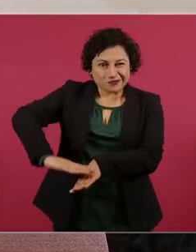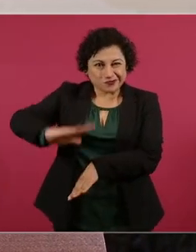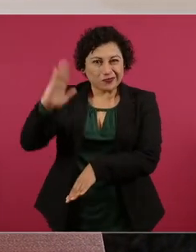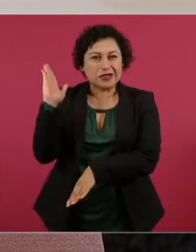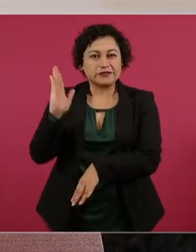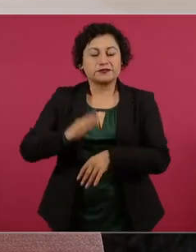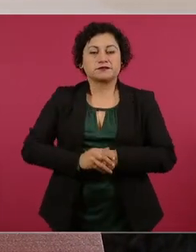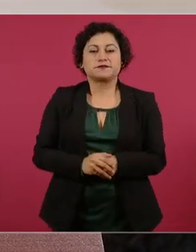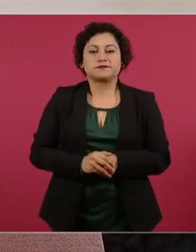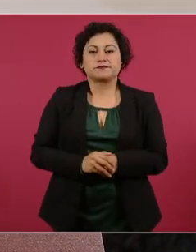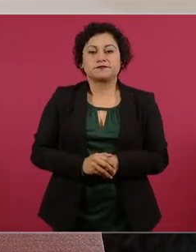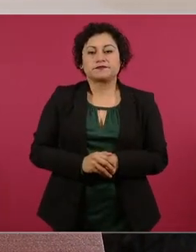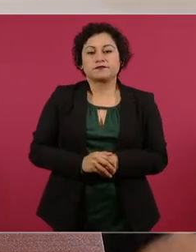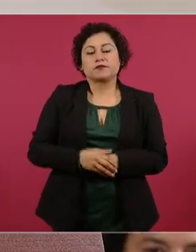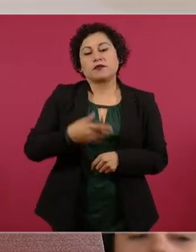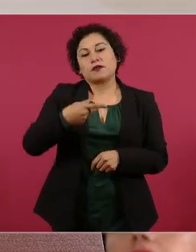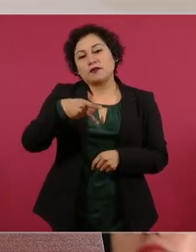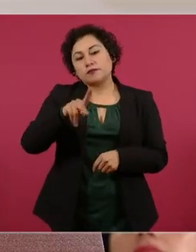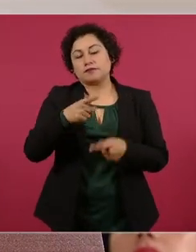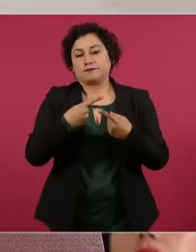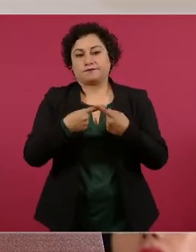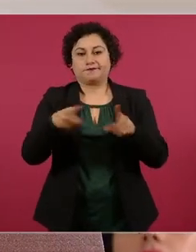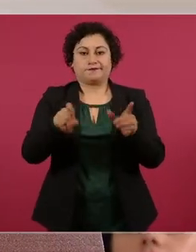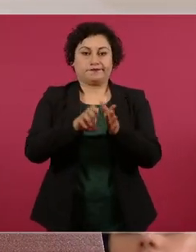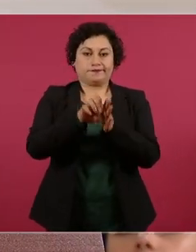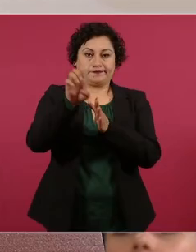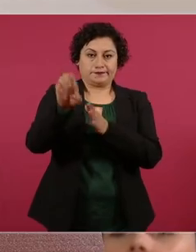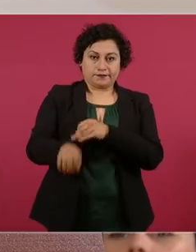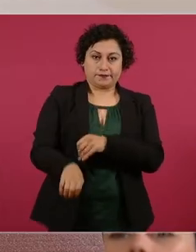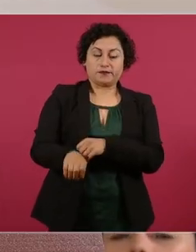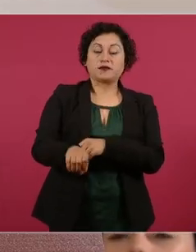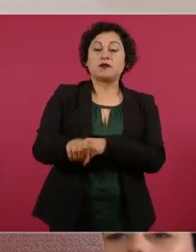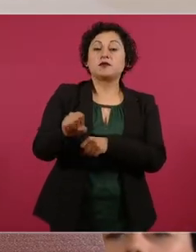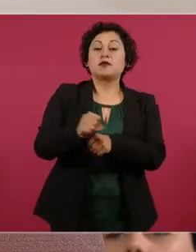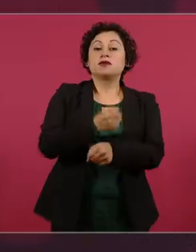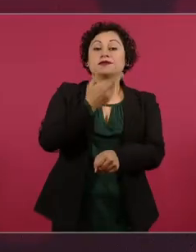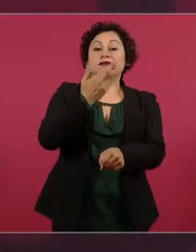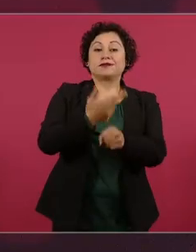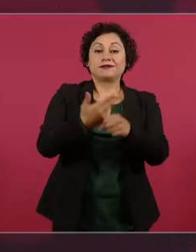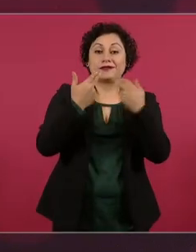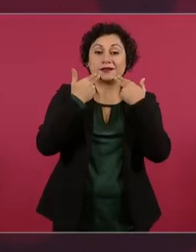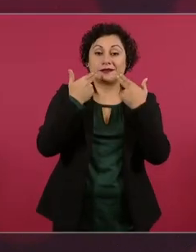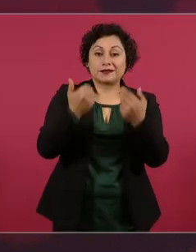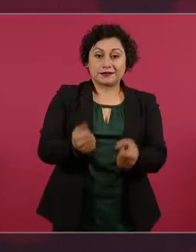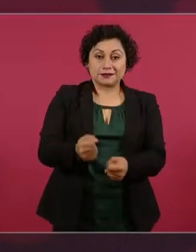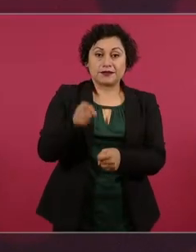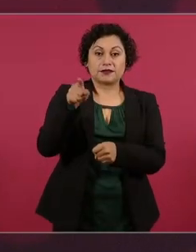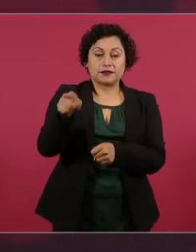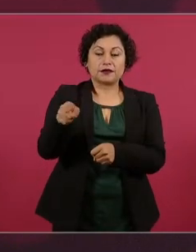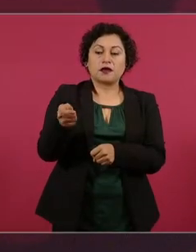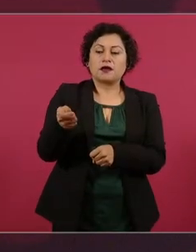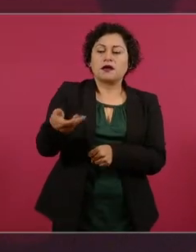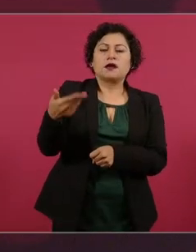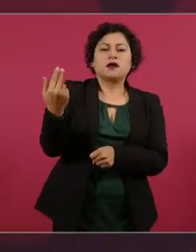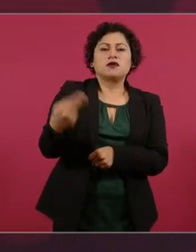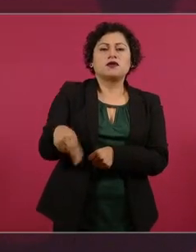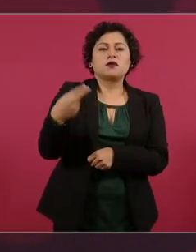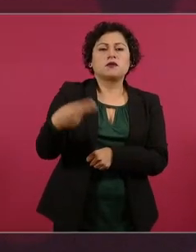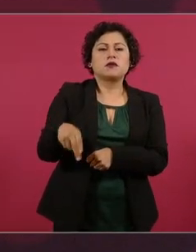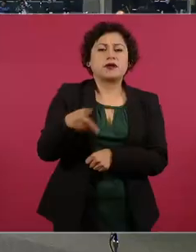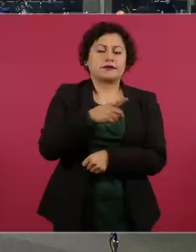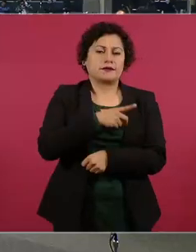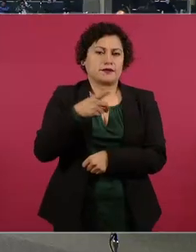los que paga la Secretaría de Hacienda en lo que se conoce como deuda soberana. Por la calificación. Por